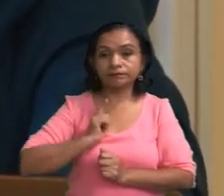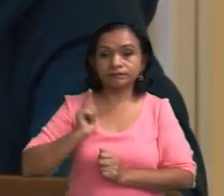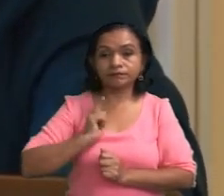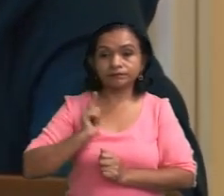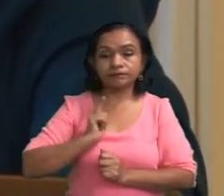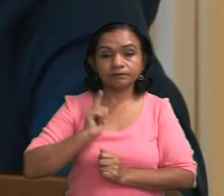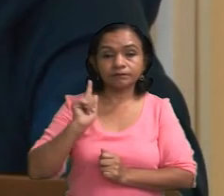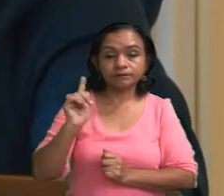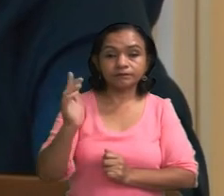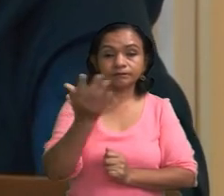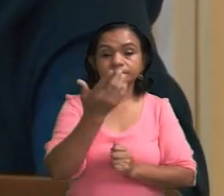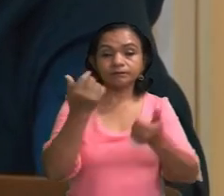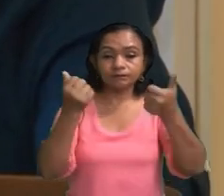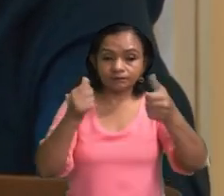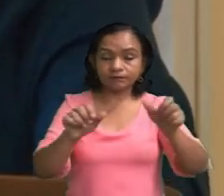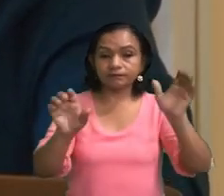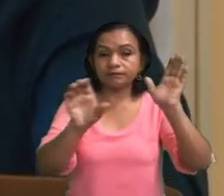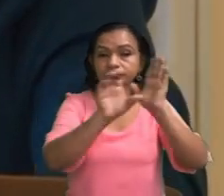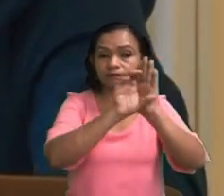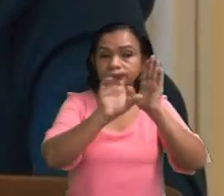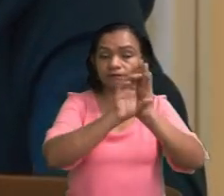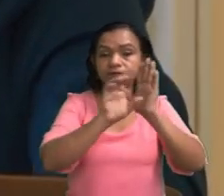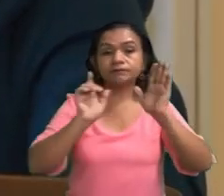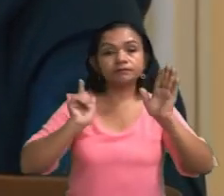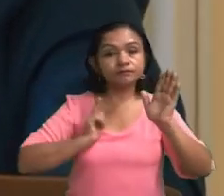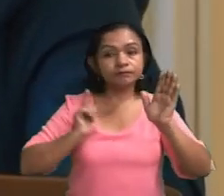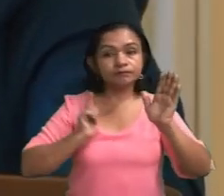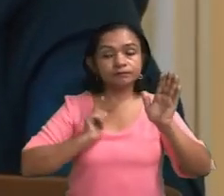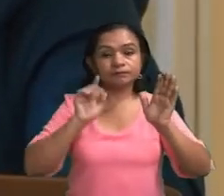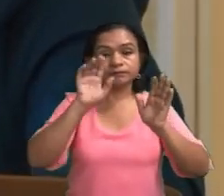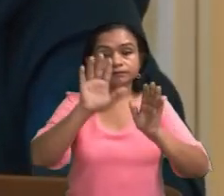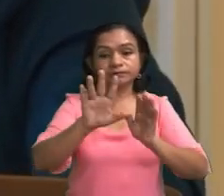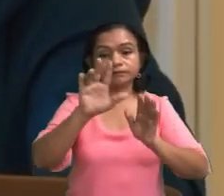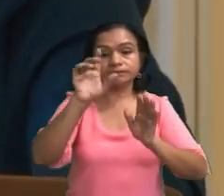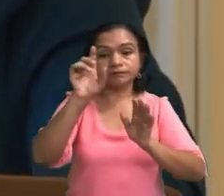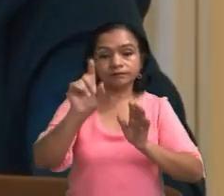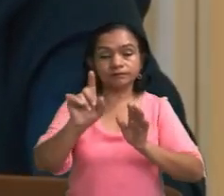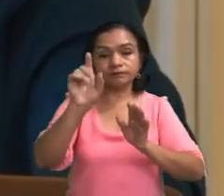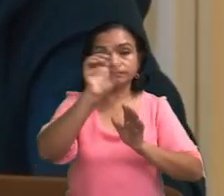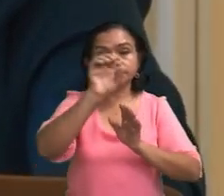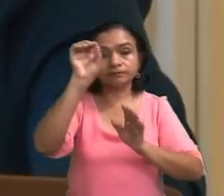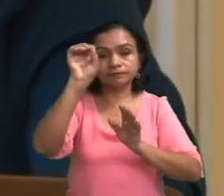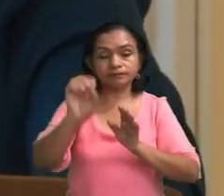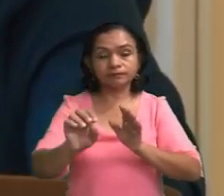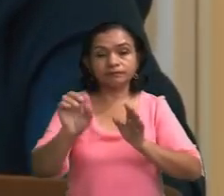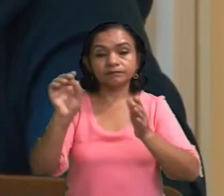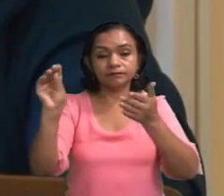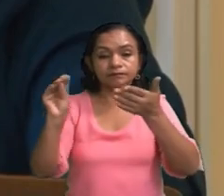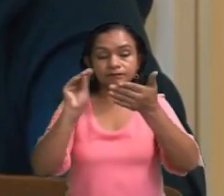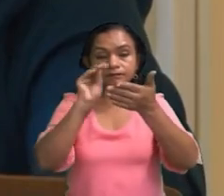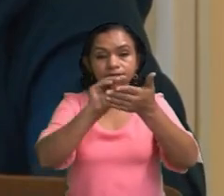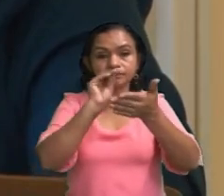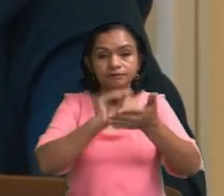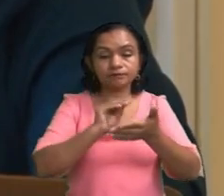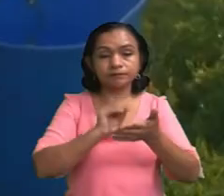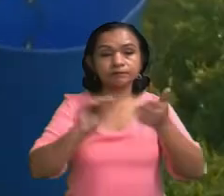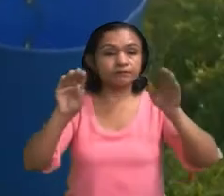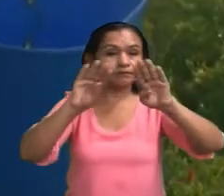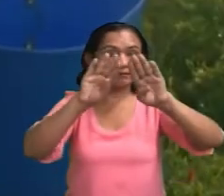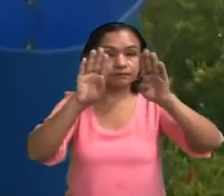mandato constitucional, alcanzó el 51% de escaños ocupados por